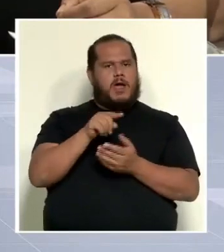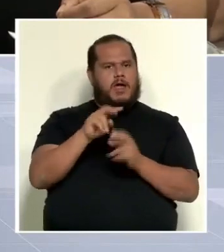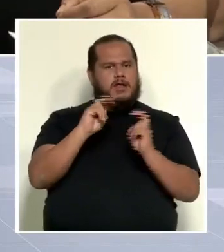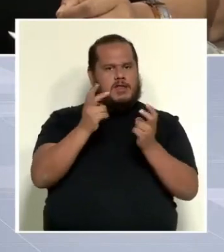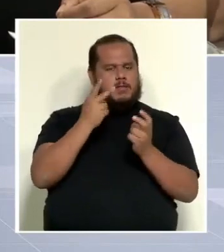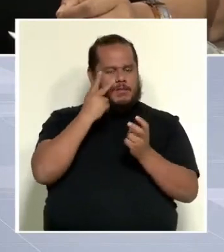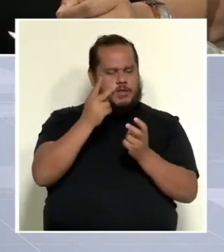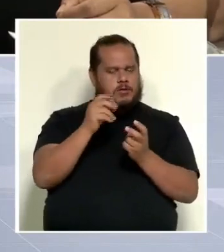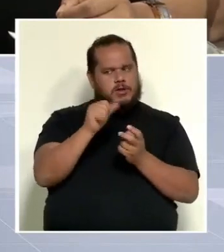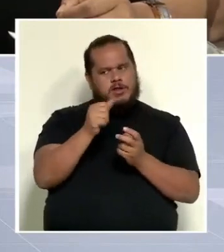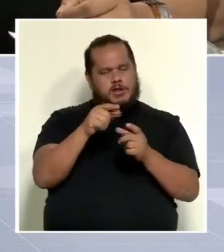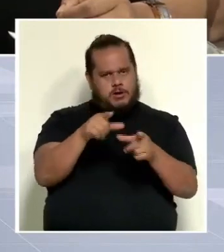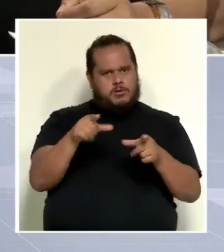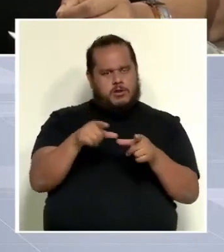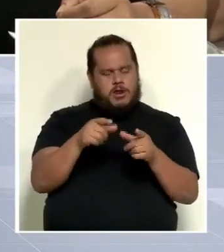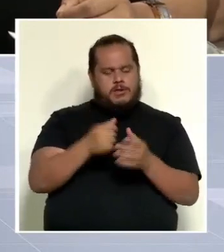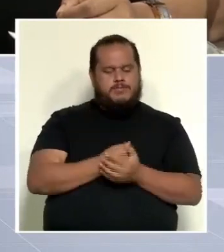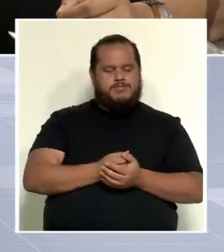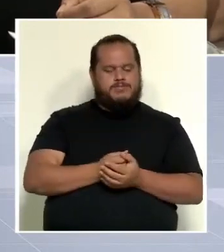otro lado,